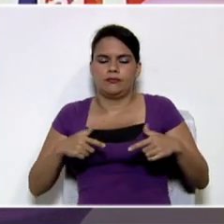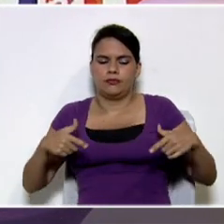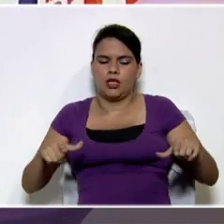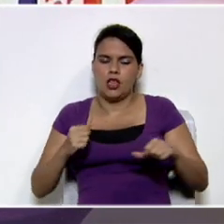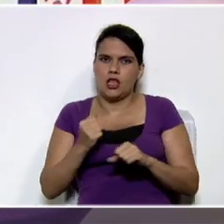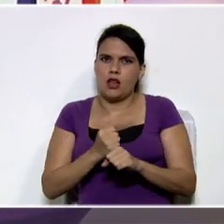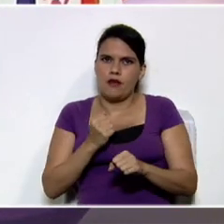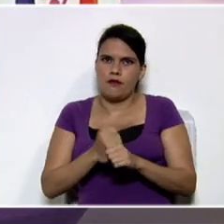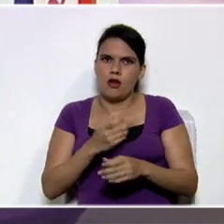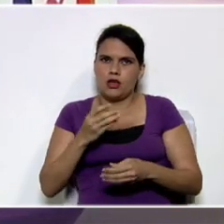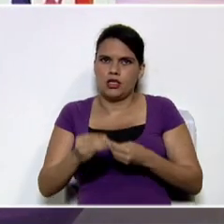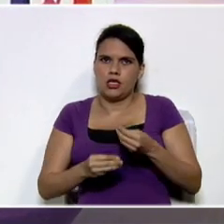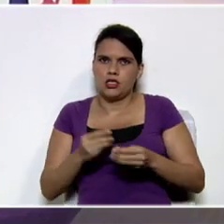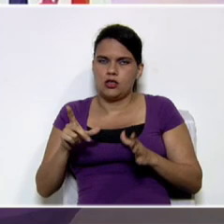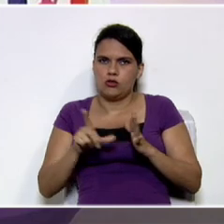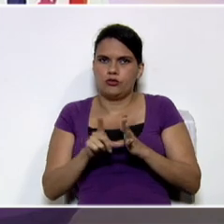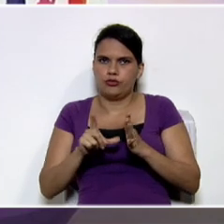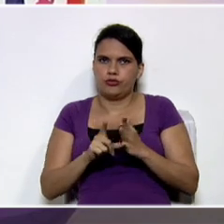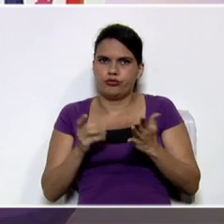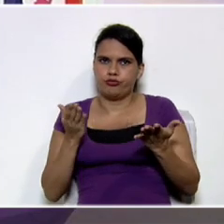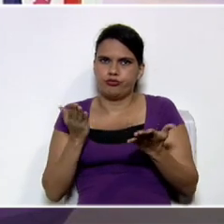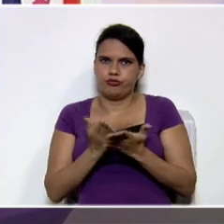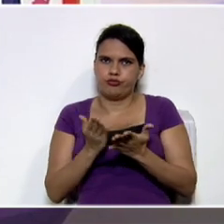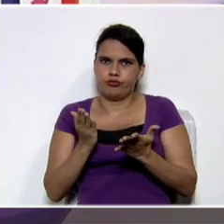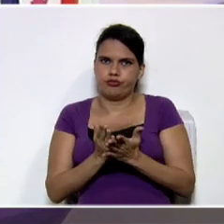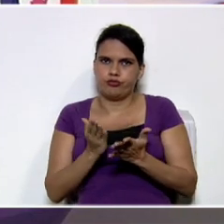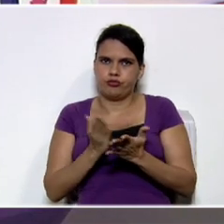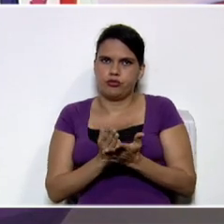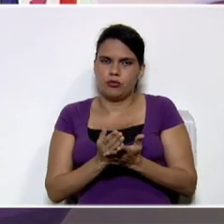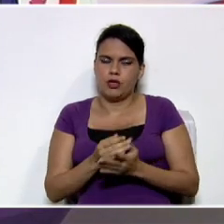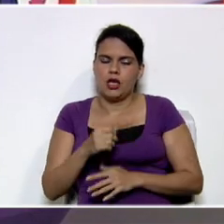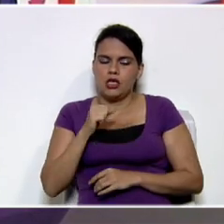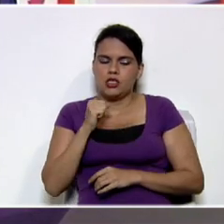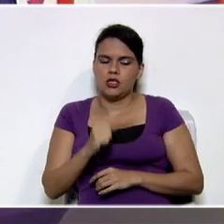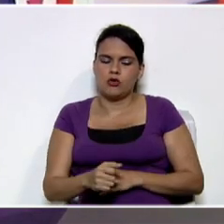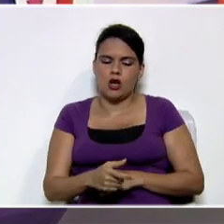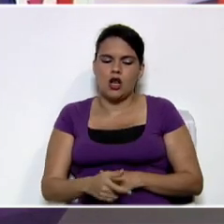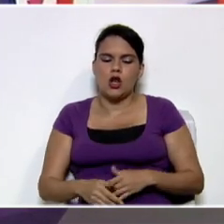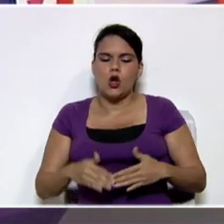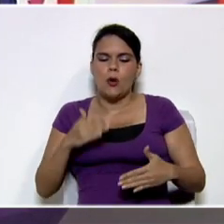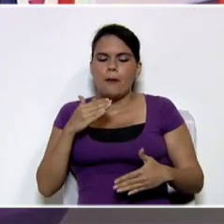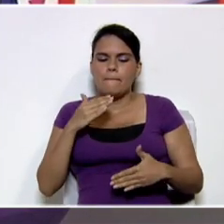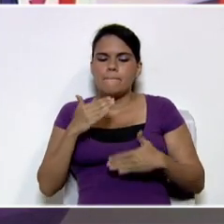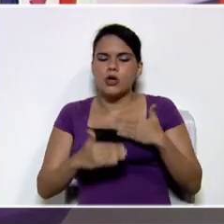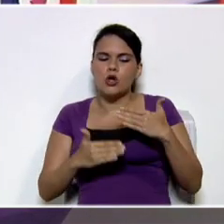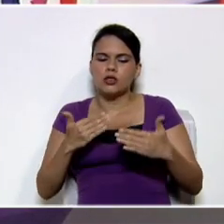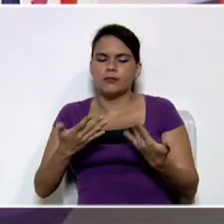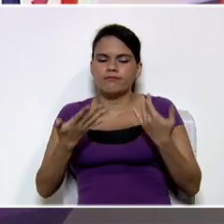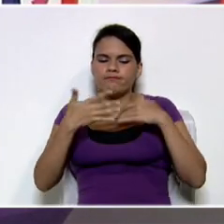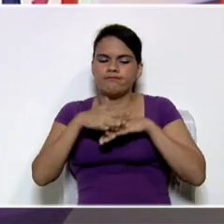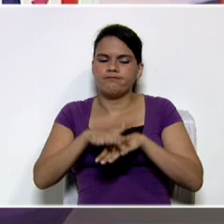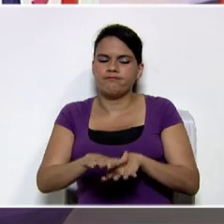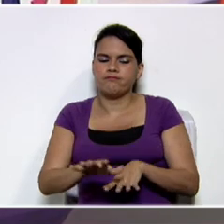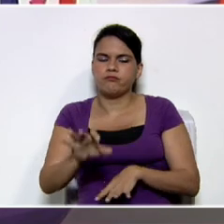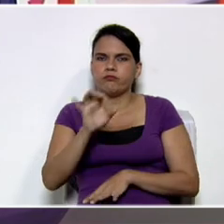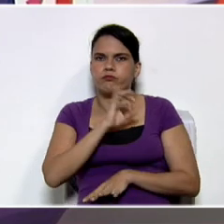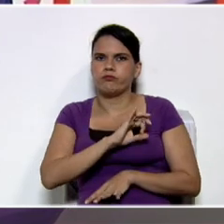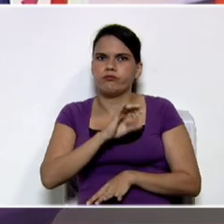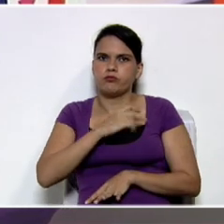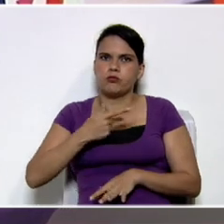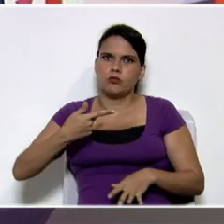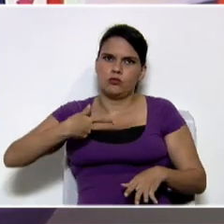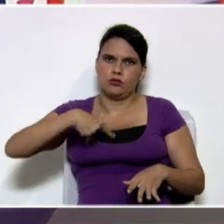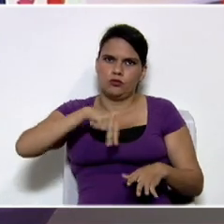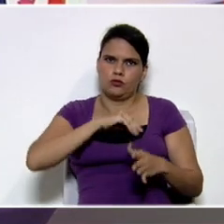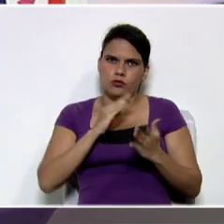están haciendo los liceos y las escuelas técnicas para garantizar los procesos de integración social de nuestros estudiantes en